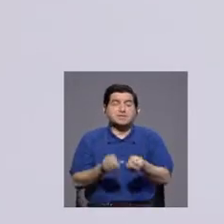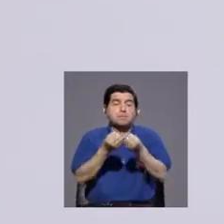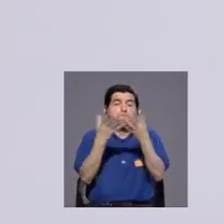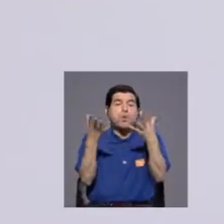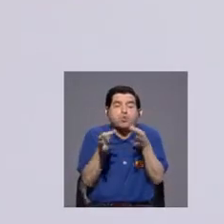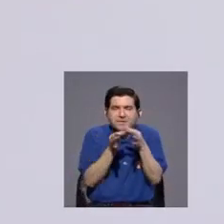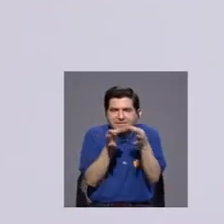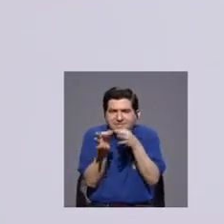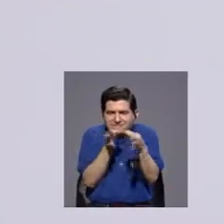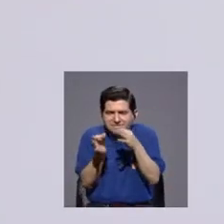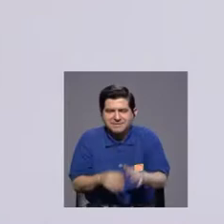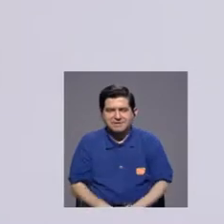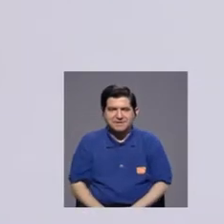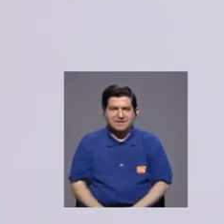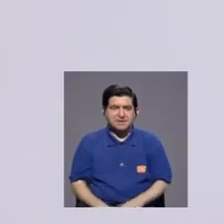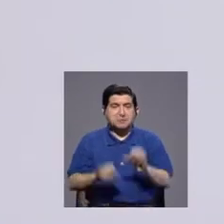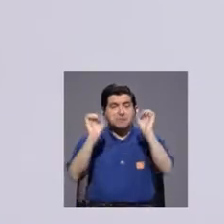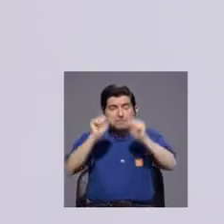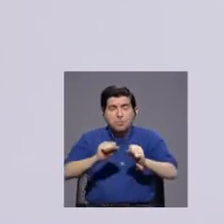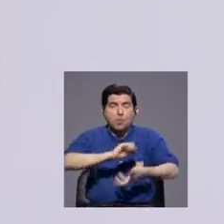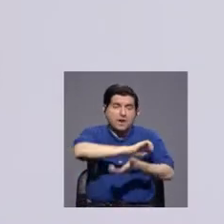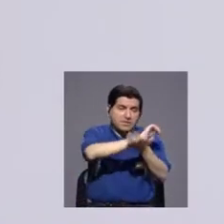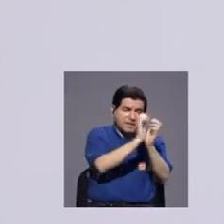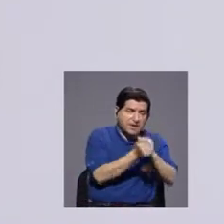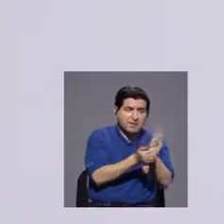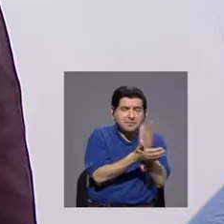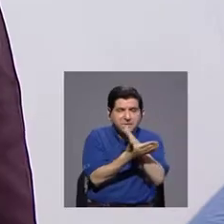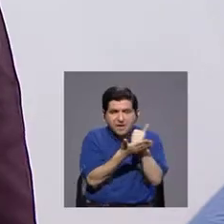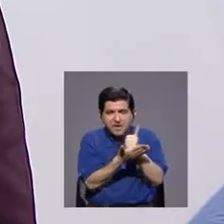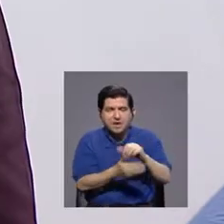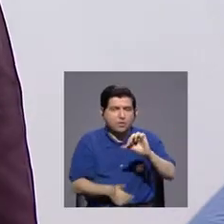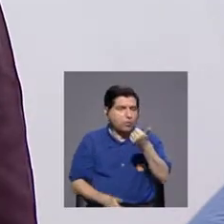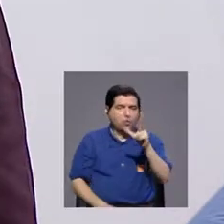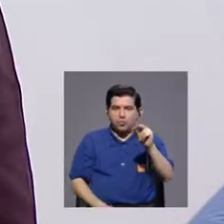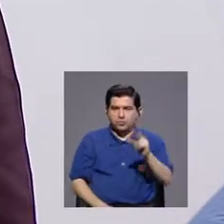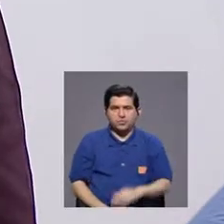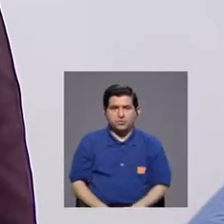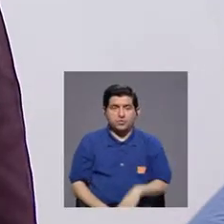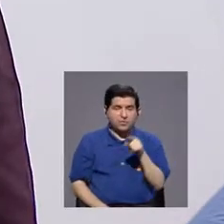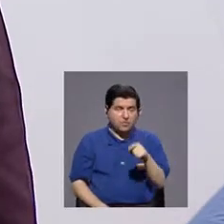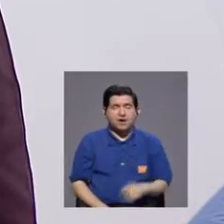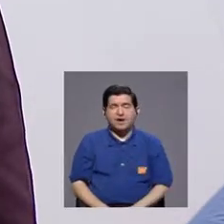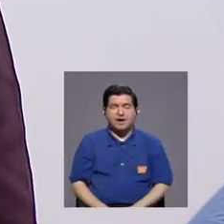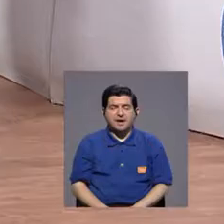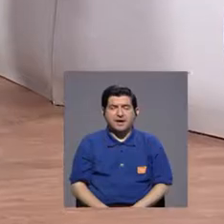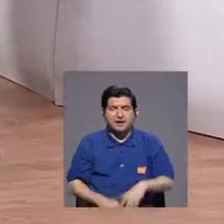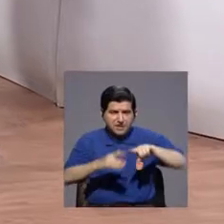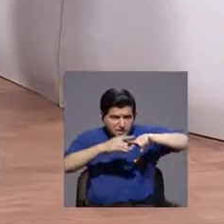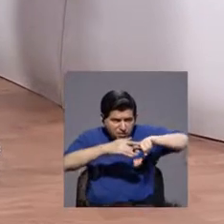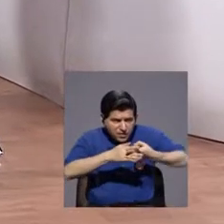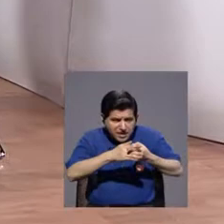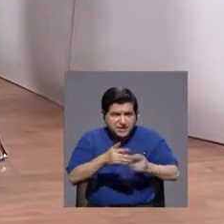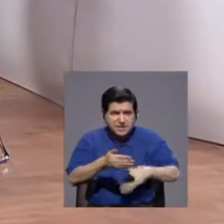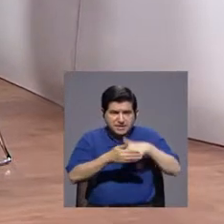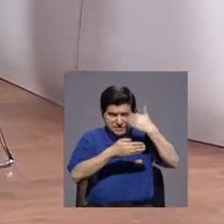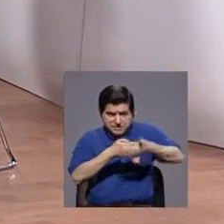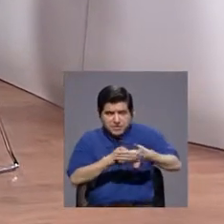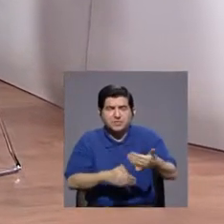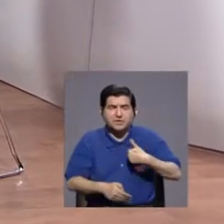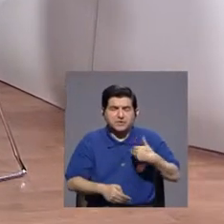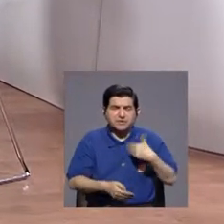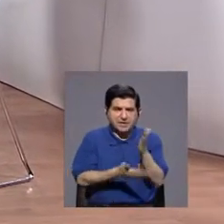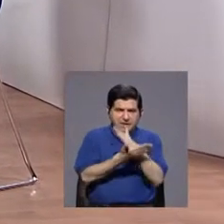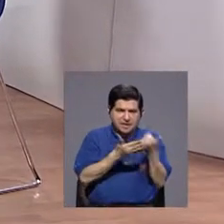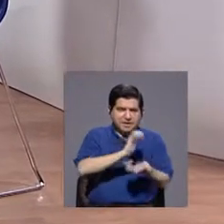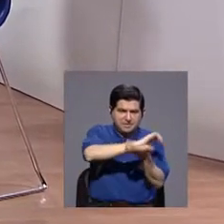y pueden ser unas células que están mutadas y otras no entonces el individuo que se regenera a partir del embrión va a tener una parte